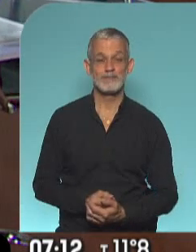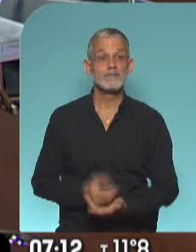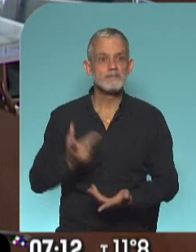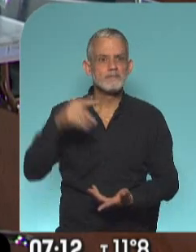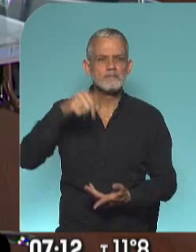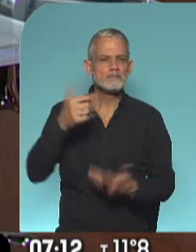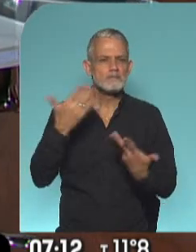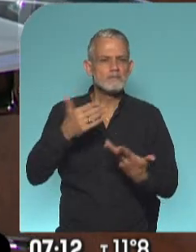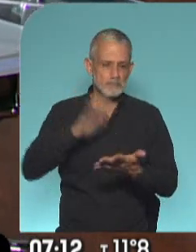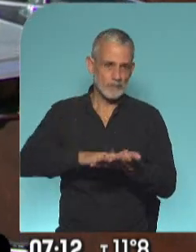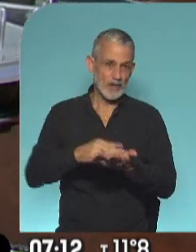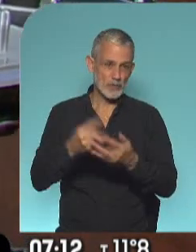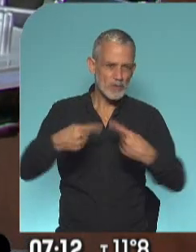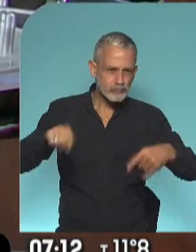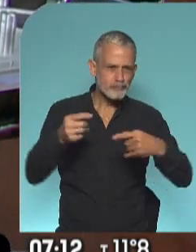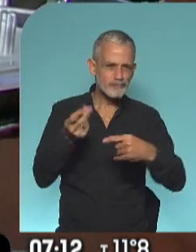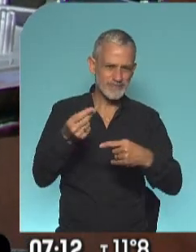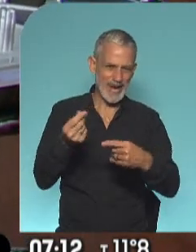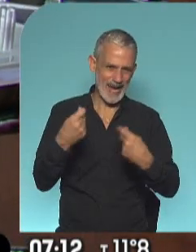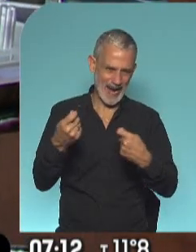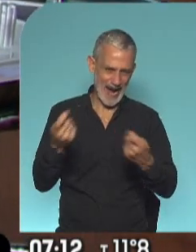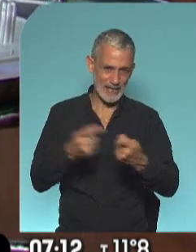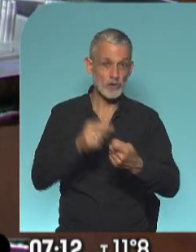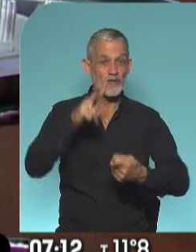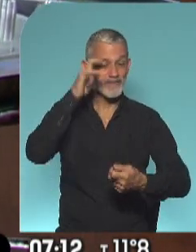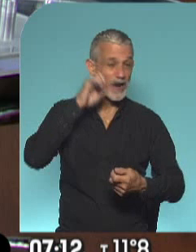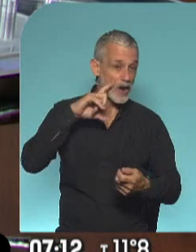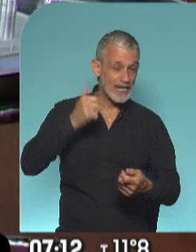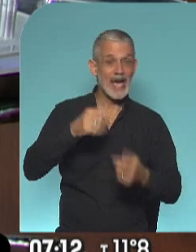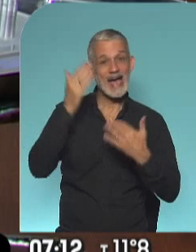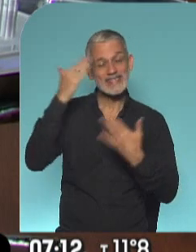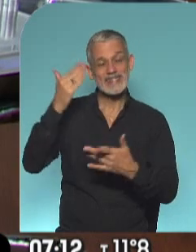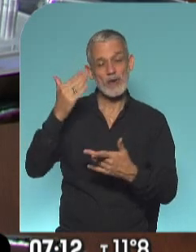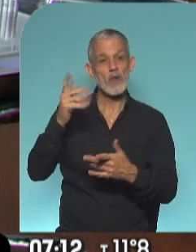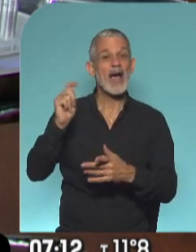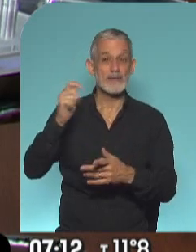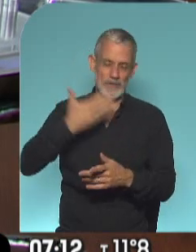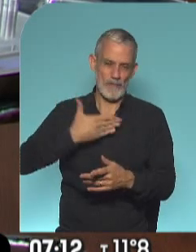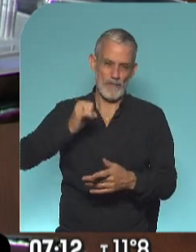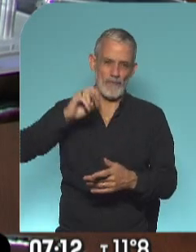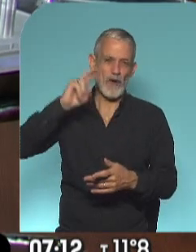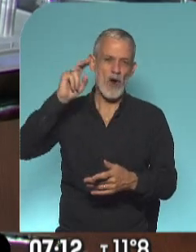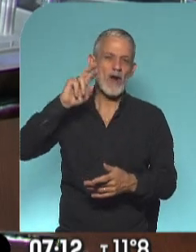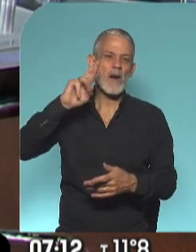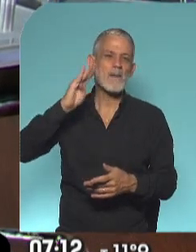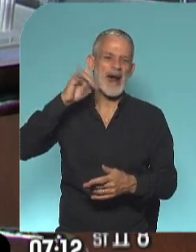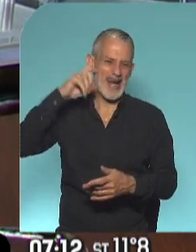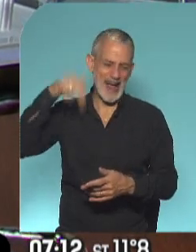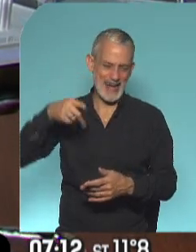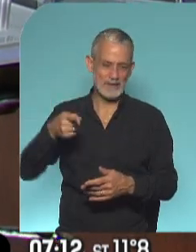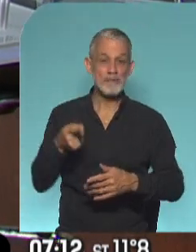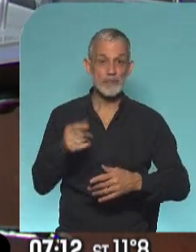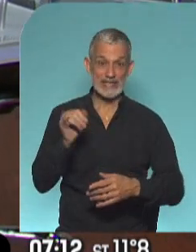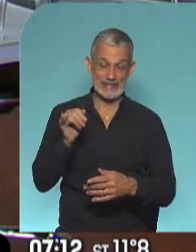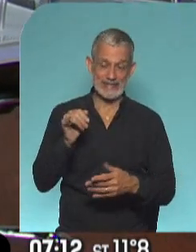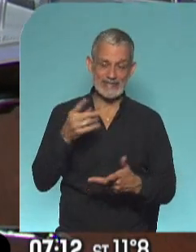Hablamos ahora de la canasta básica, por eso junto con Veru Rulavete en la mesa, saludamos a Flor Barragán. ¿Qué tal, Flor? Muy buenos días. Sí,